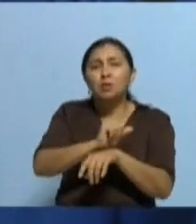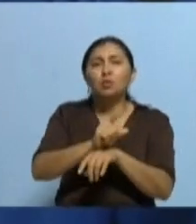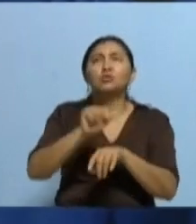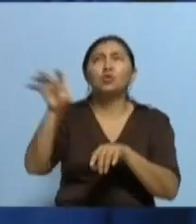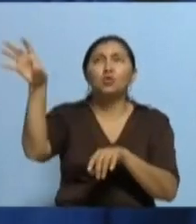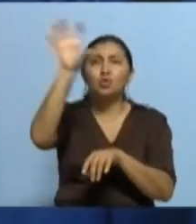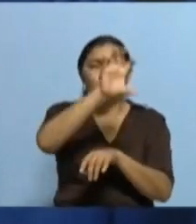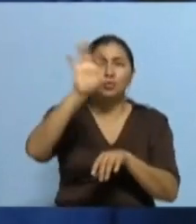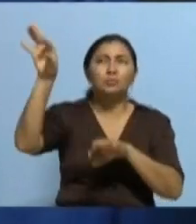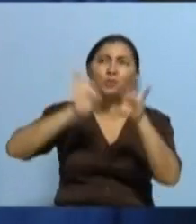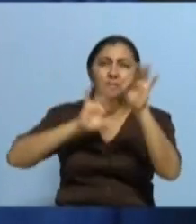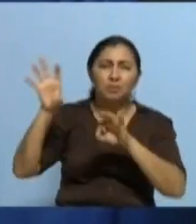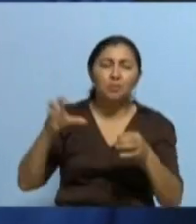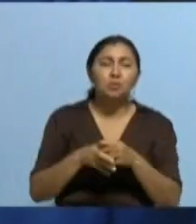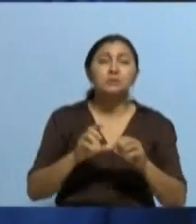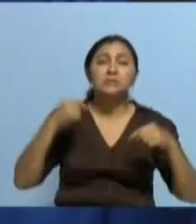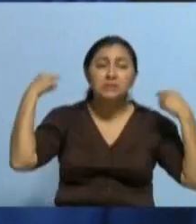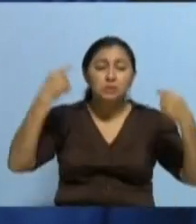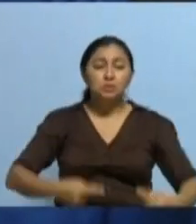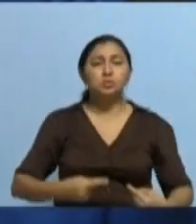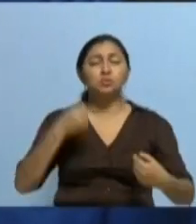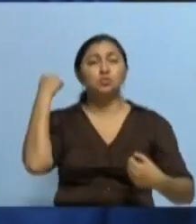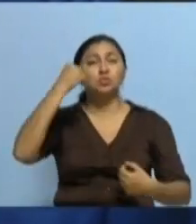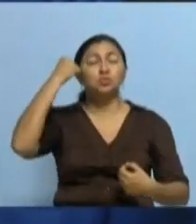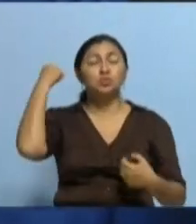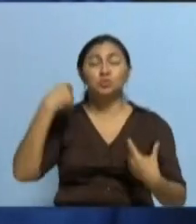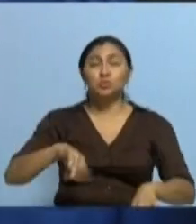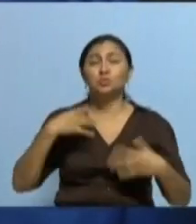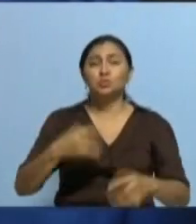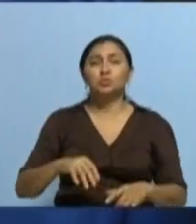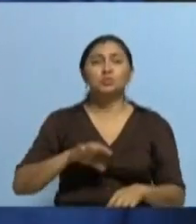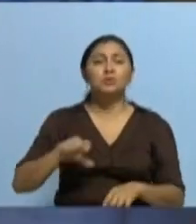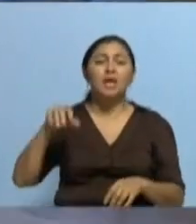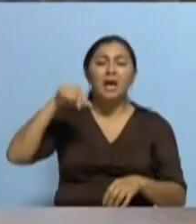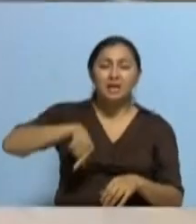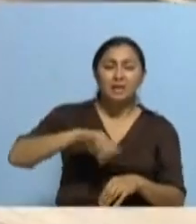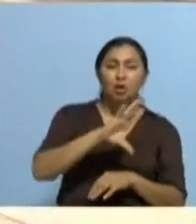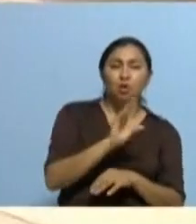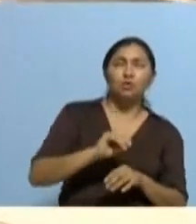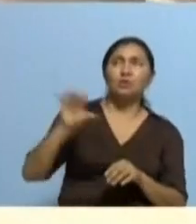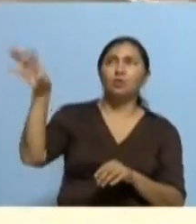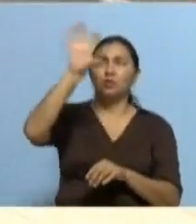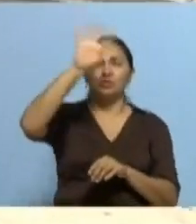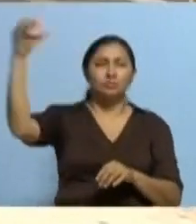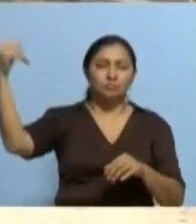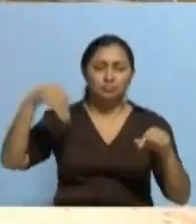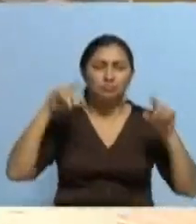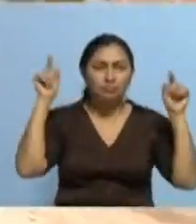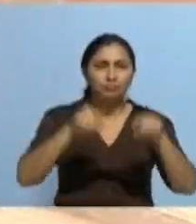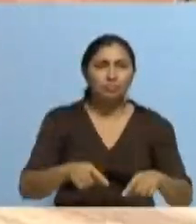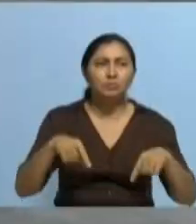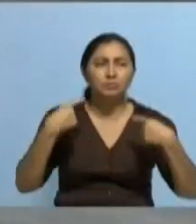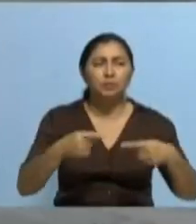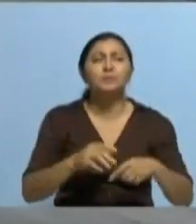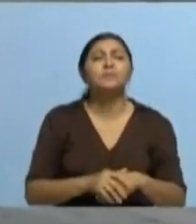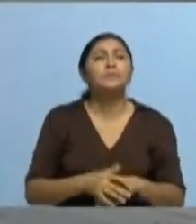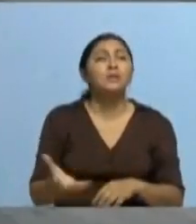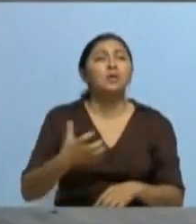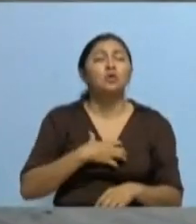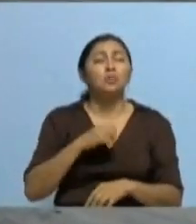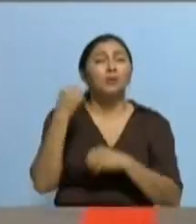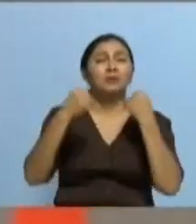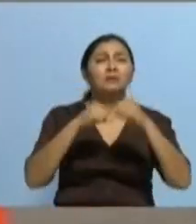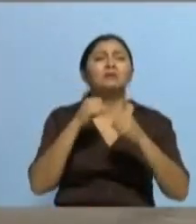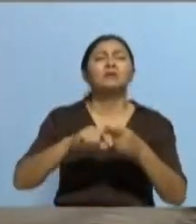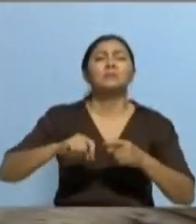de 9 segundos, o sea que el duelo va a estar bien reñido entre el interior del país y la costa. Este año la Copa Carnaval tendrá participantes de ciudades